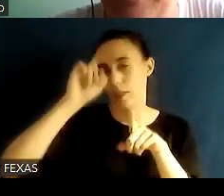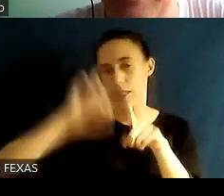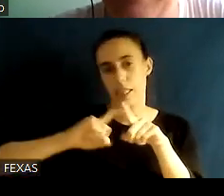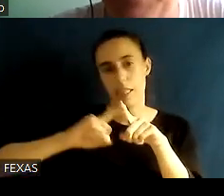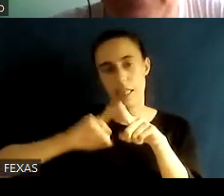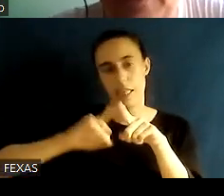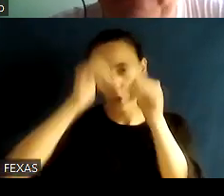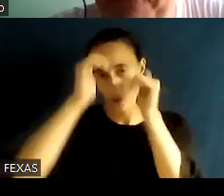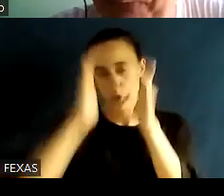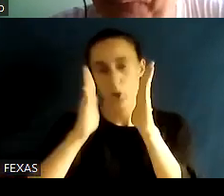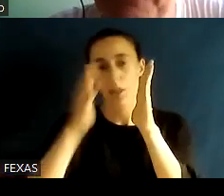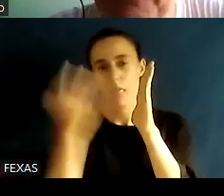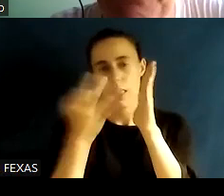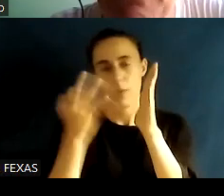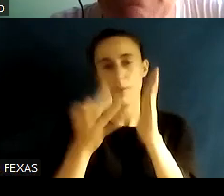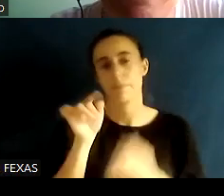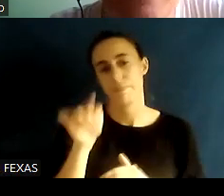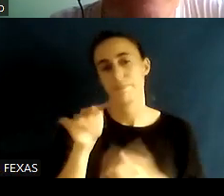estado depresivo.